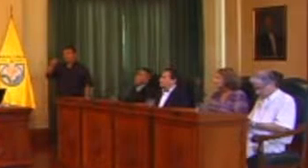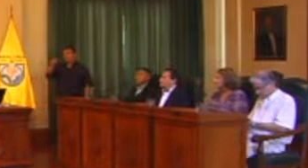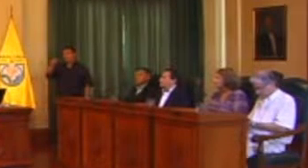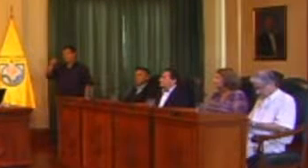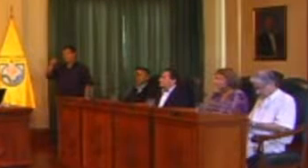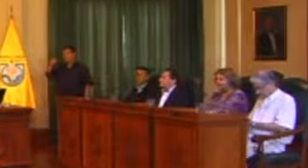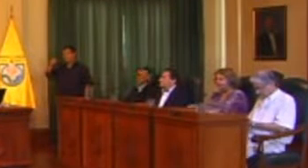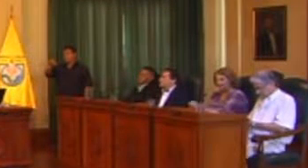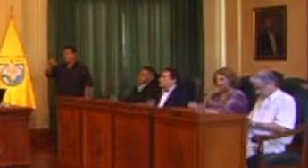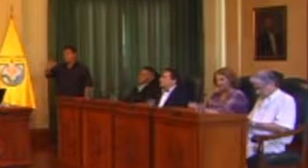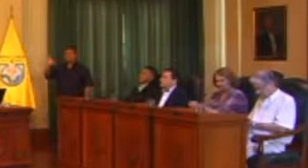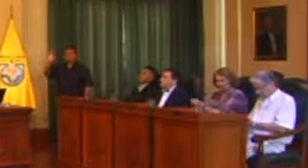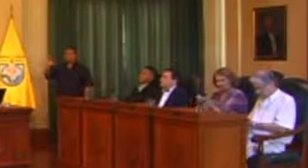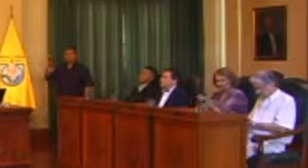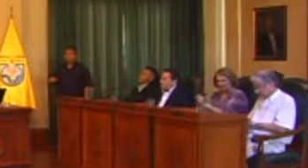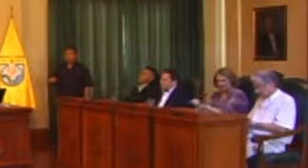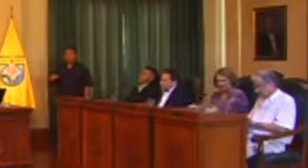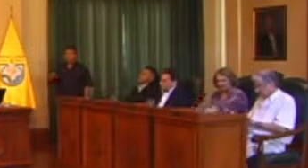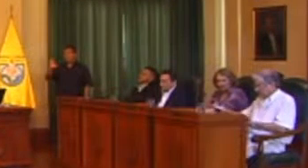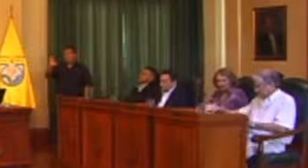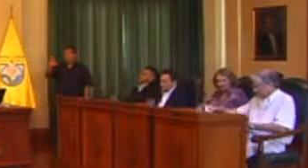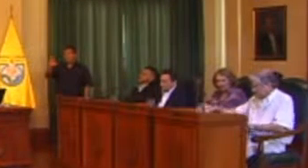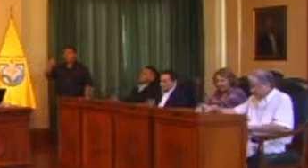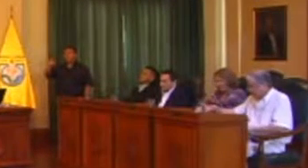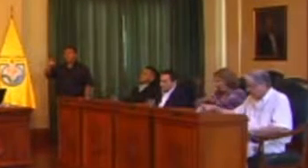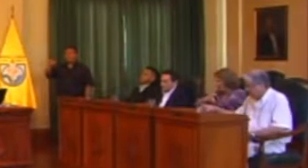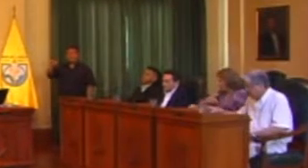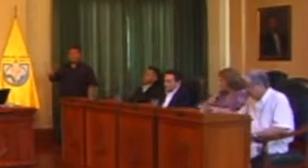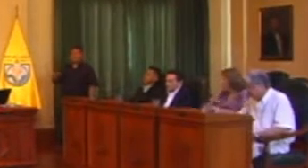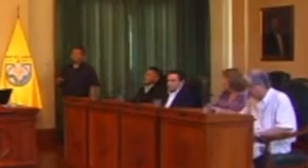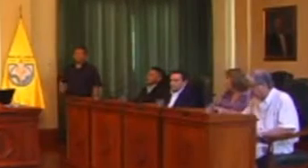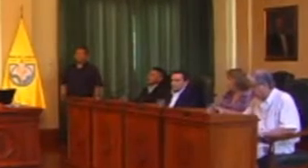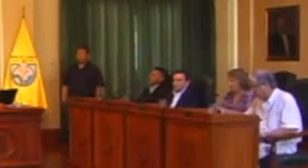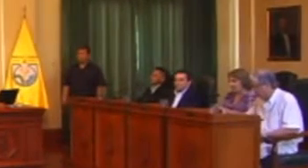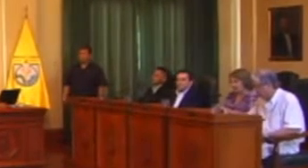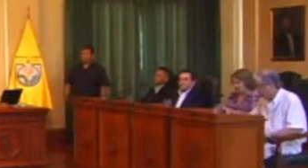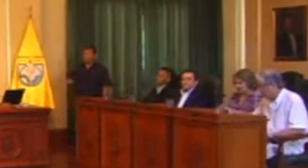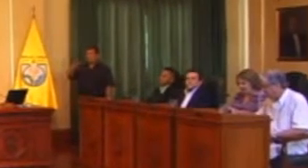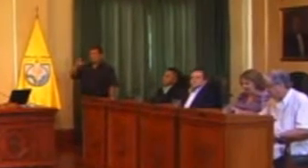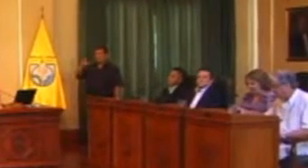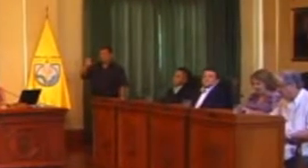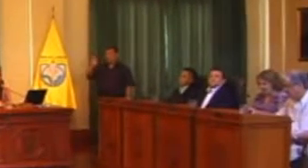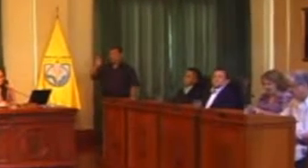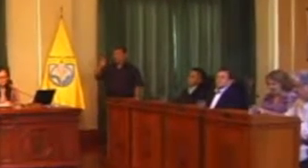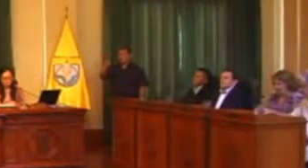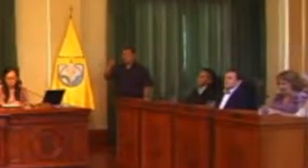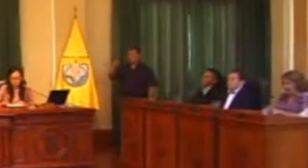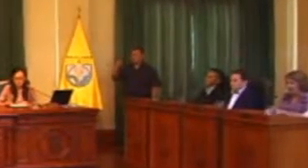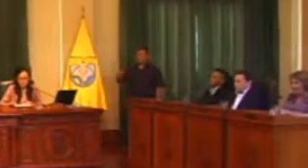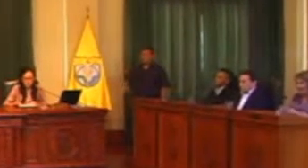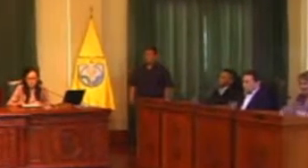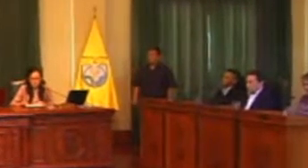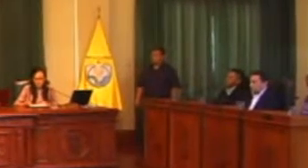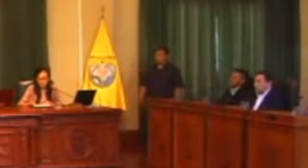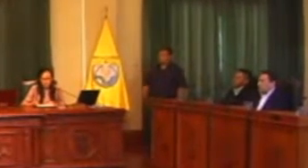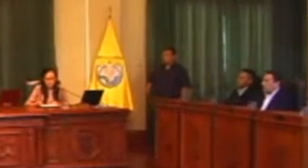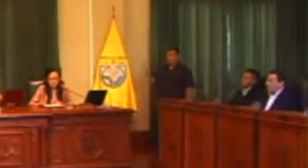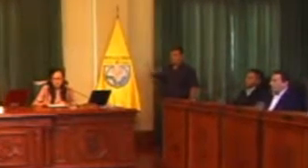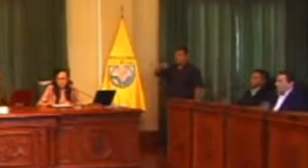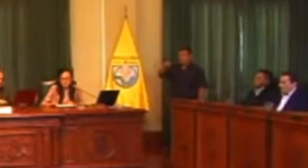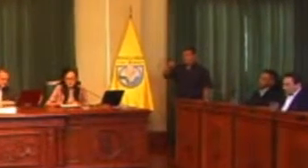Daniela Lozano Vitor. Presente. Señora Franca Rey Camino. Presente. Señor Alfredo Lee Gabriel. Presente.